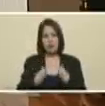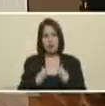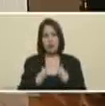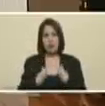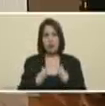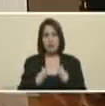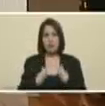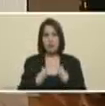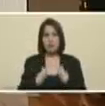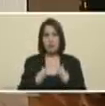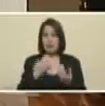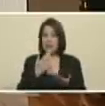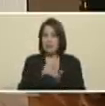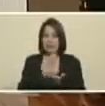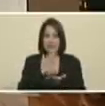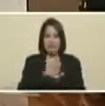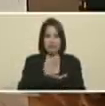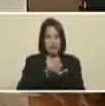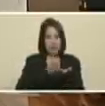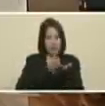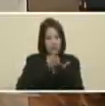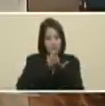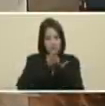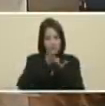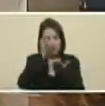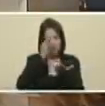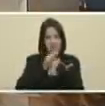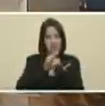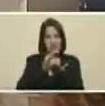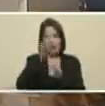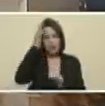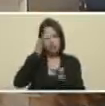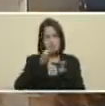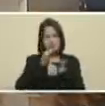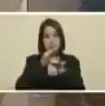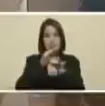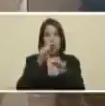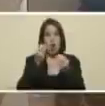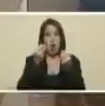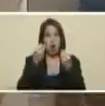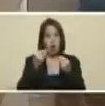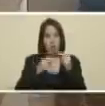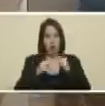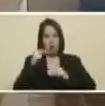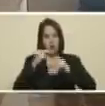fue consecuente en la construcción de valores,